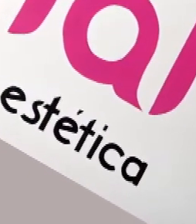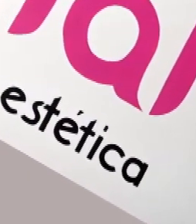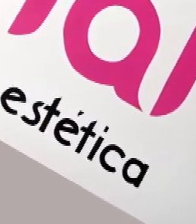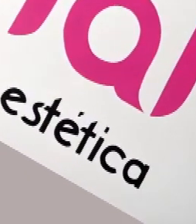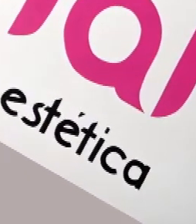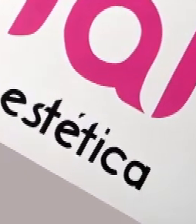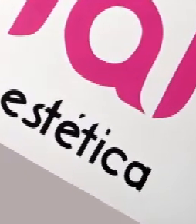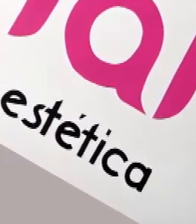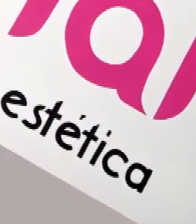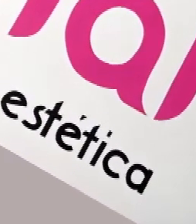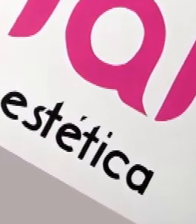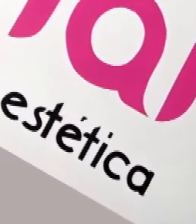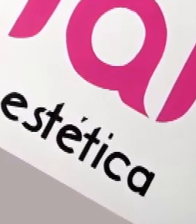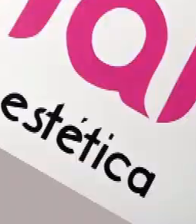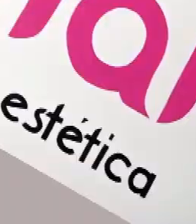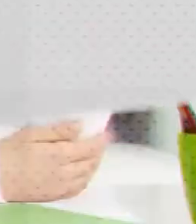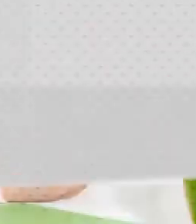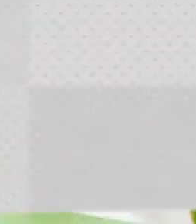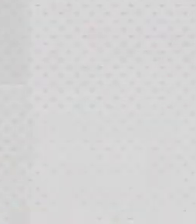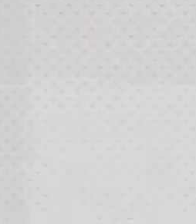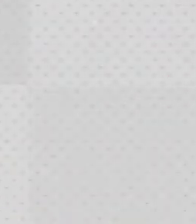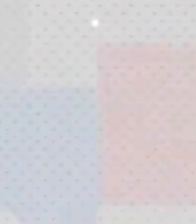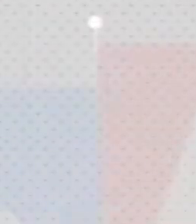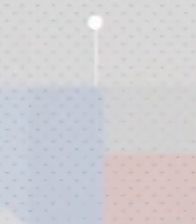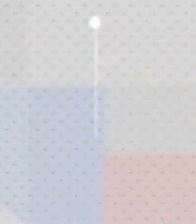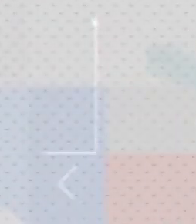313-461-2919. Vital Centro de Estética.